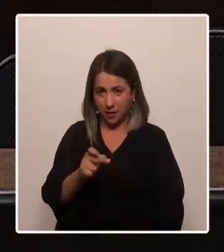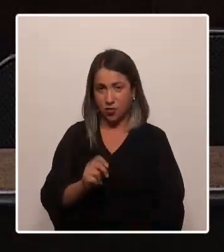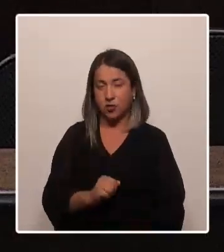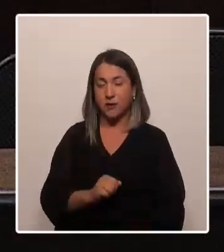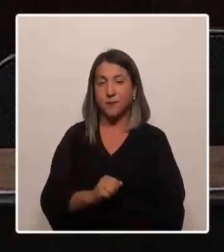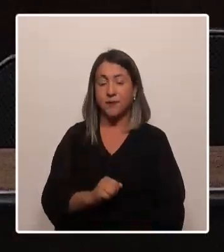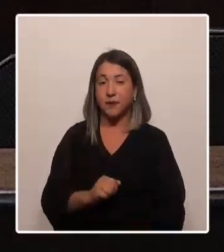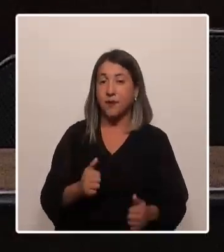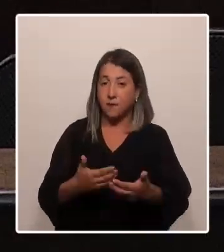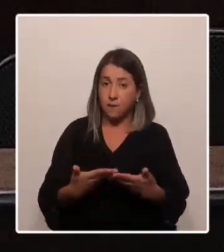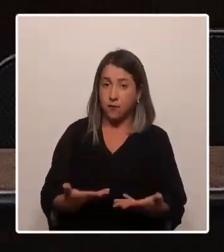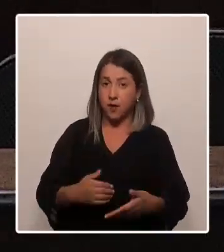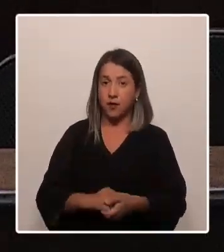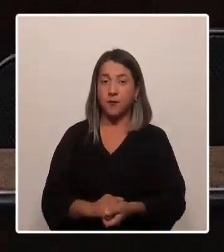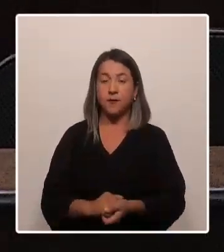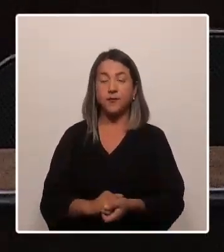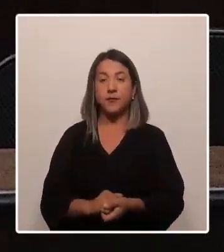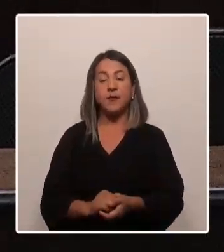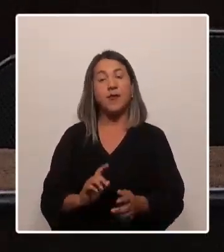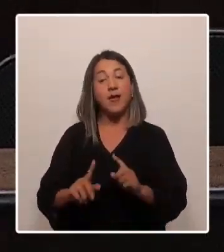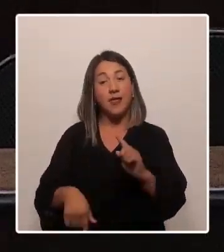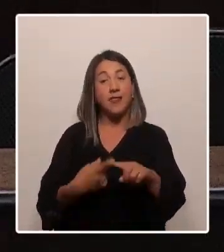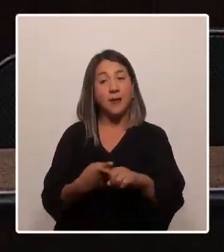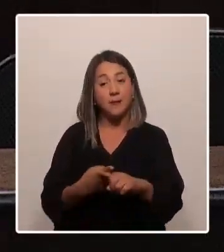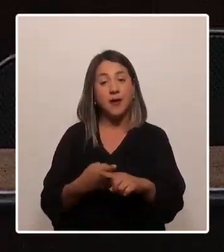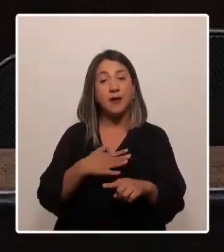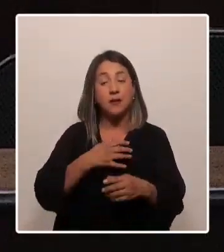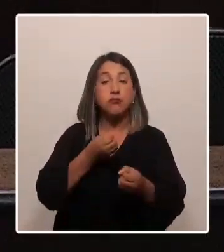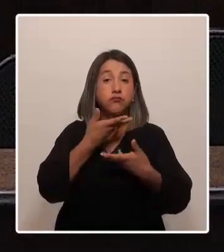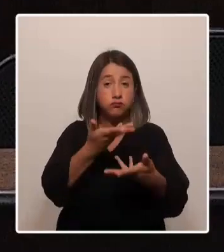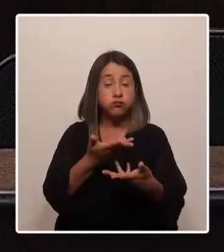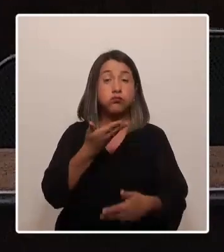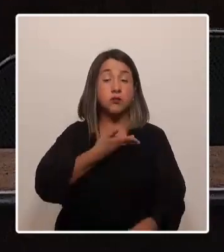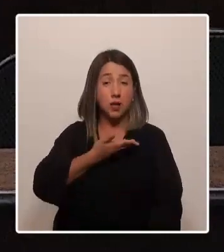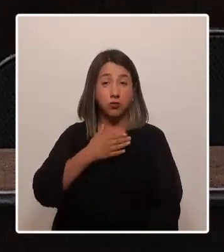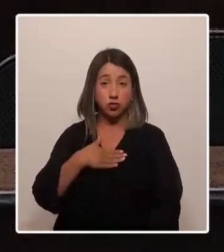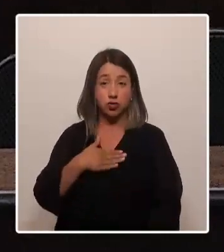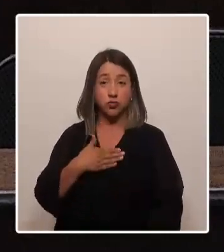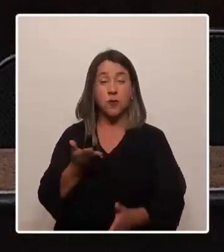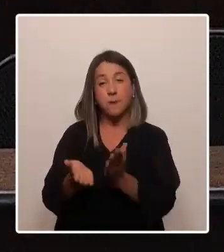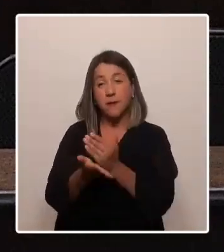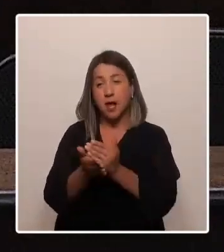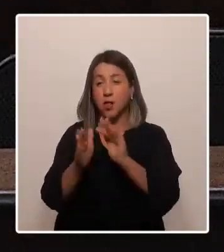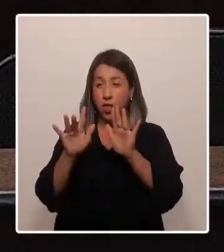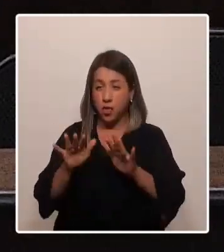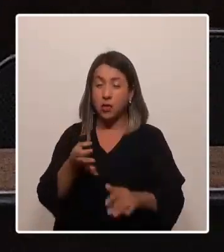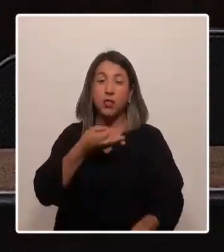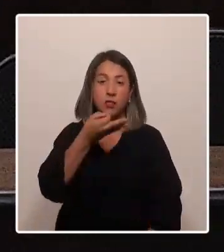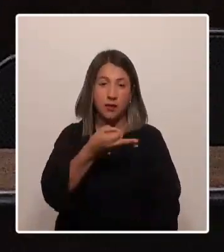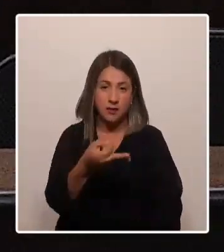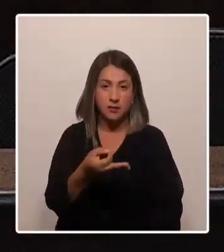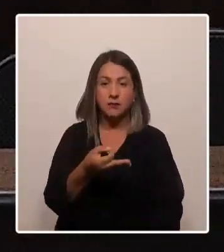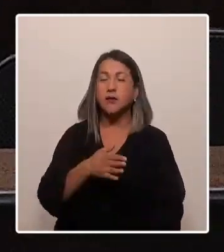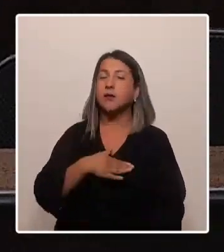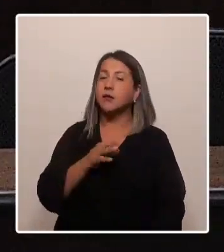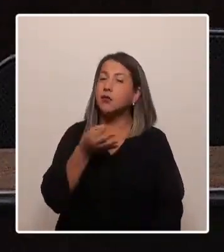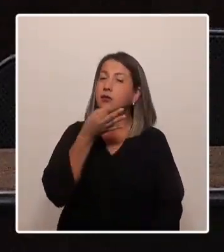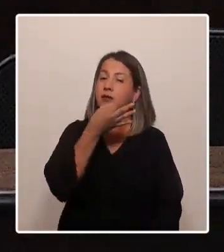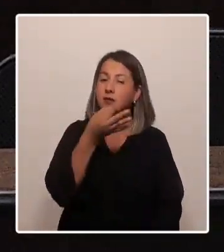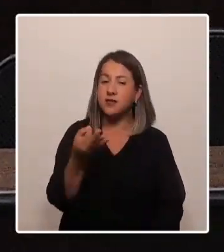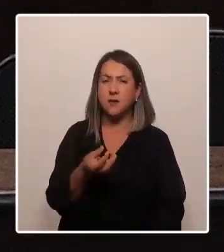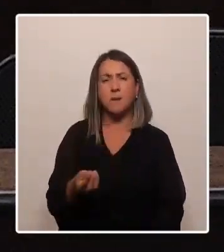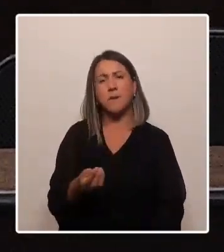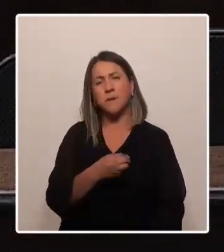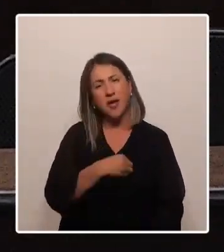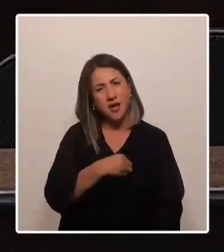Bueno, además voy a manifestar lo que tengo aquí preparado, pero quiero señalar lo penoso que